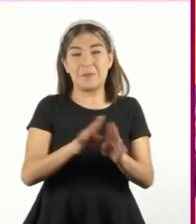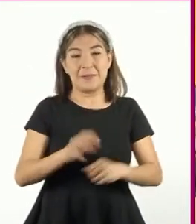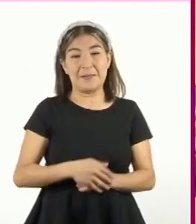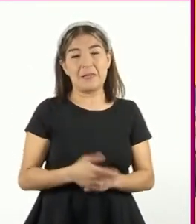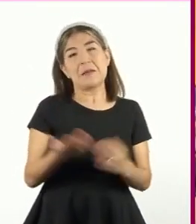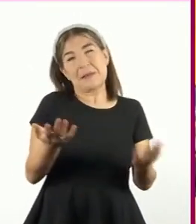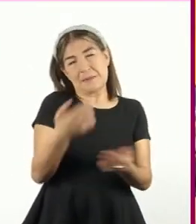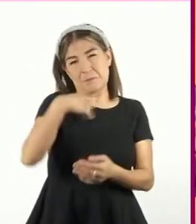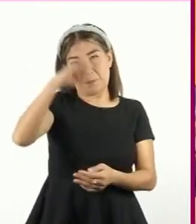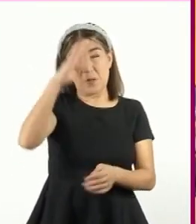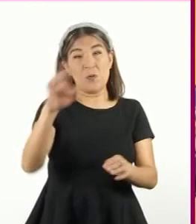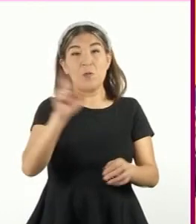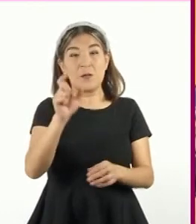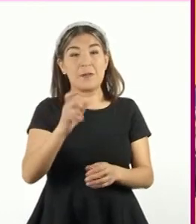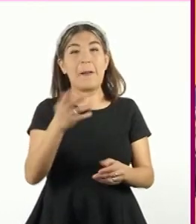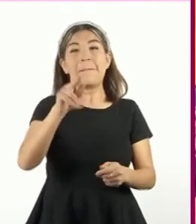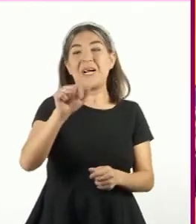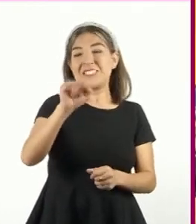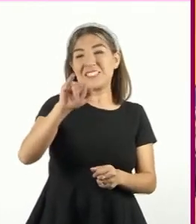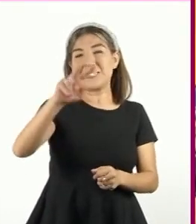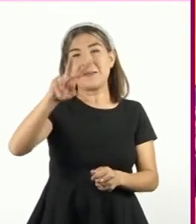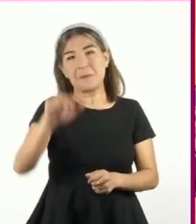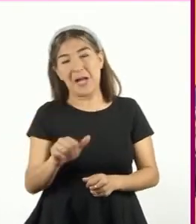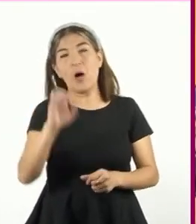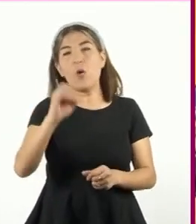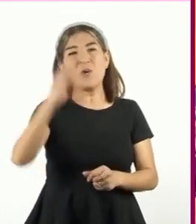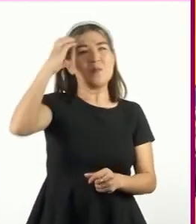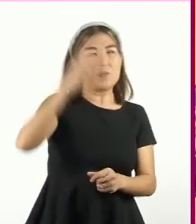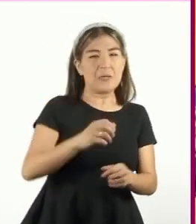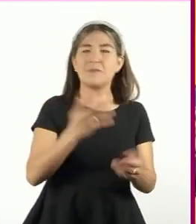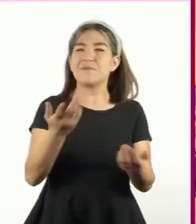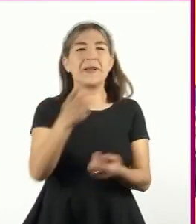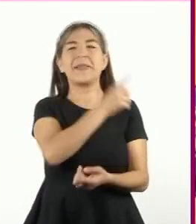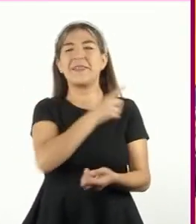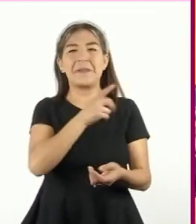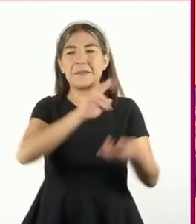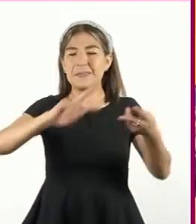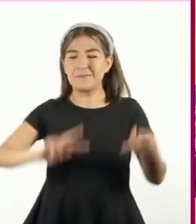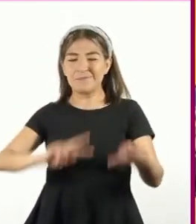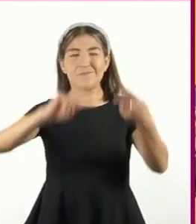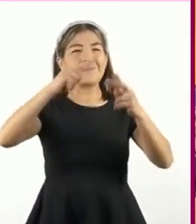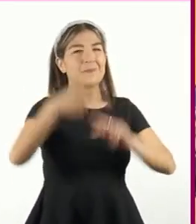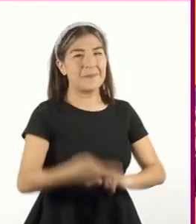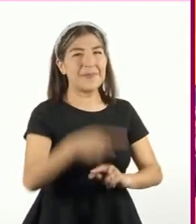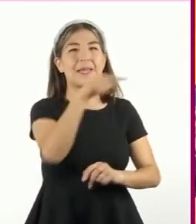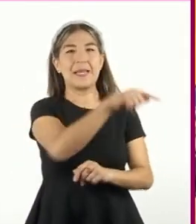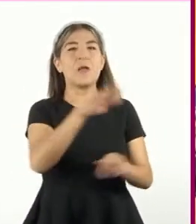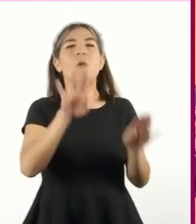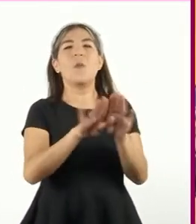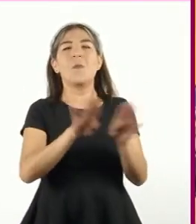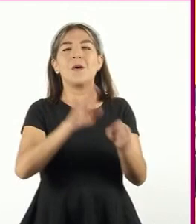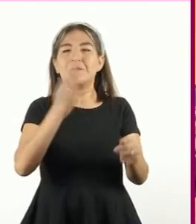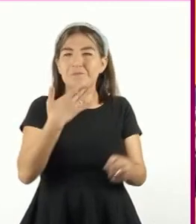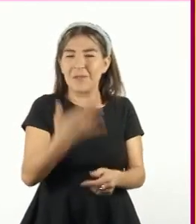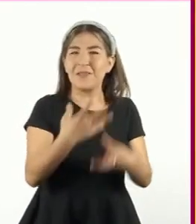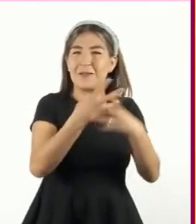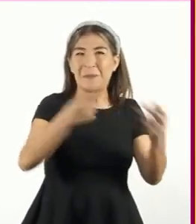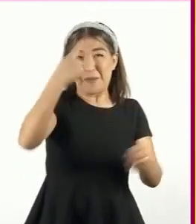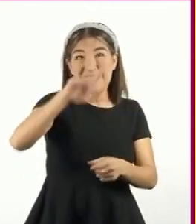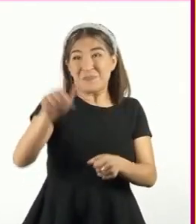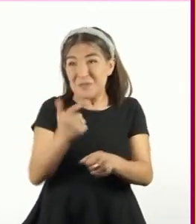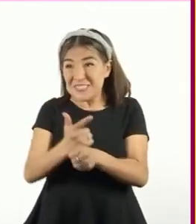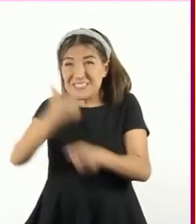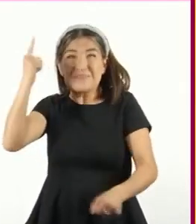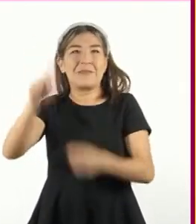agresividad o pasividad, debemos intentar hacerlo con asertividad para no agrandar los conflictos.